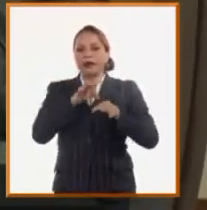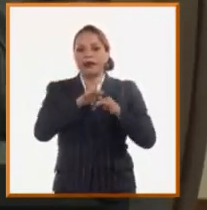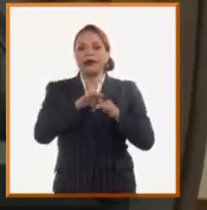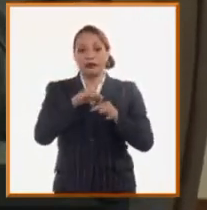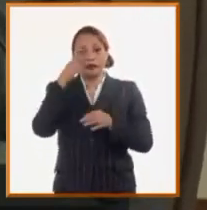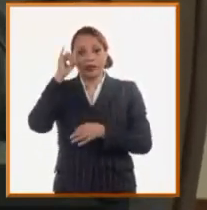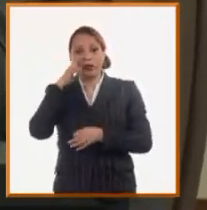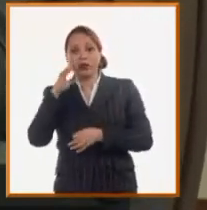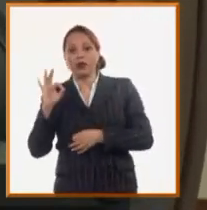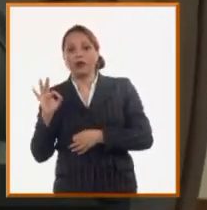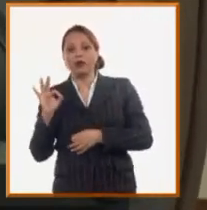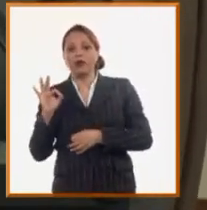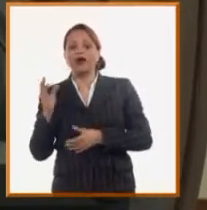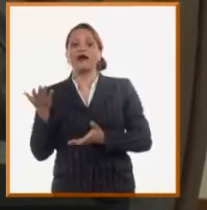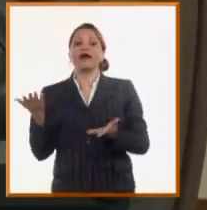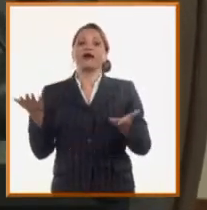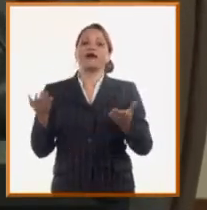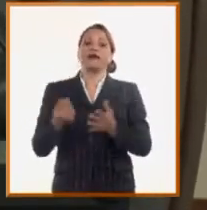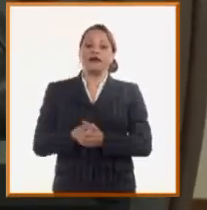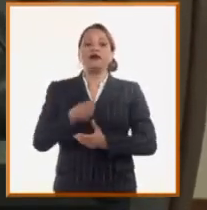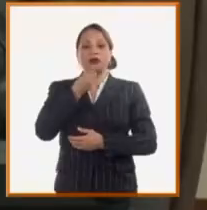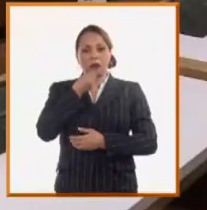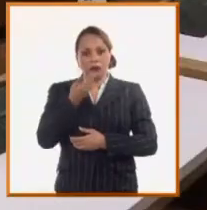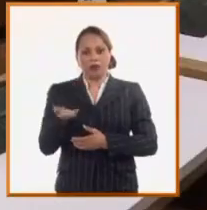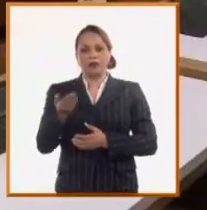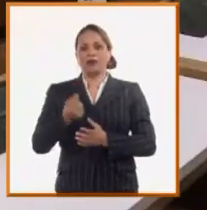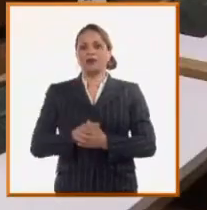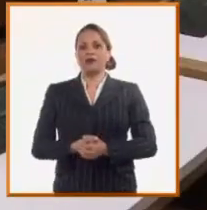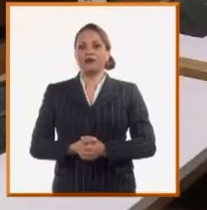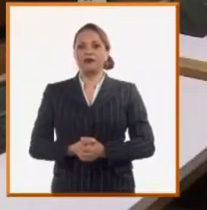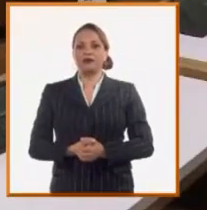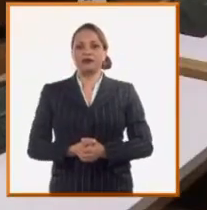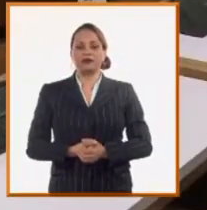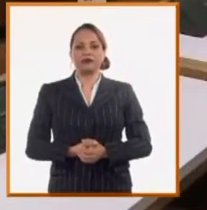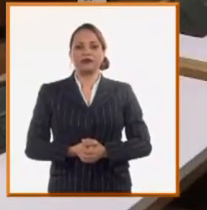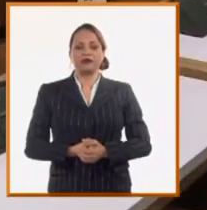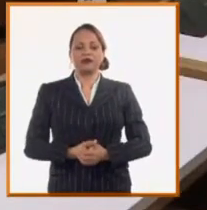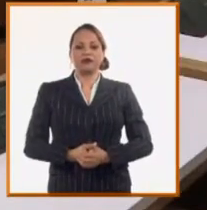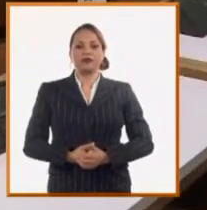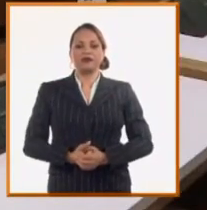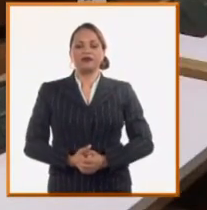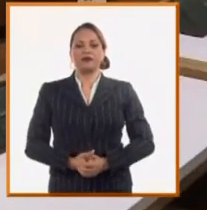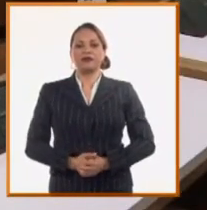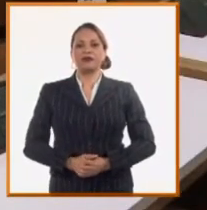no? Entonces, ¿se puede o no se puede?